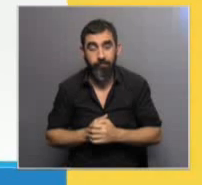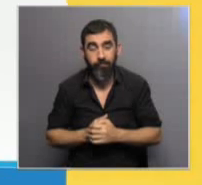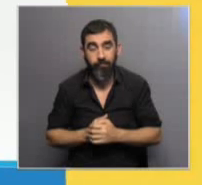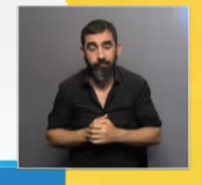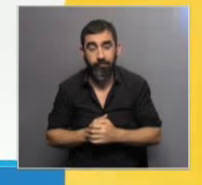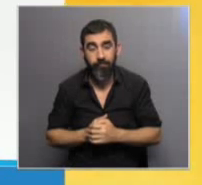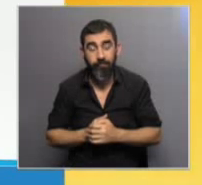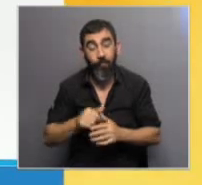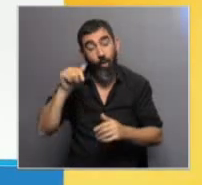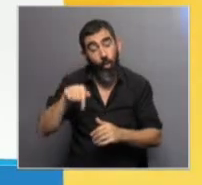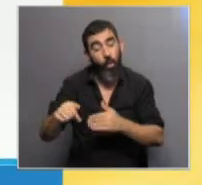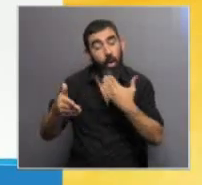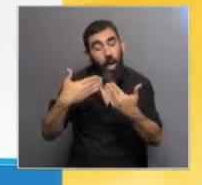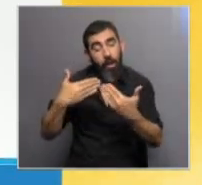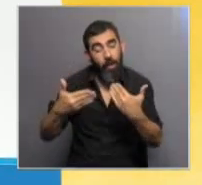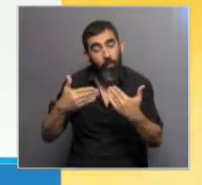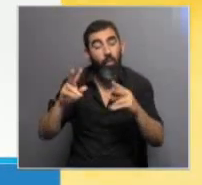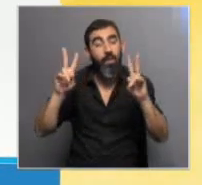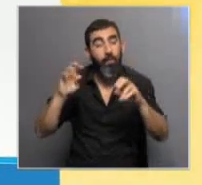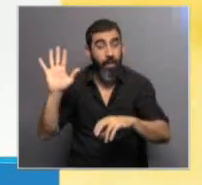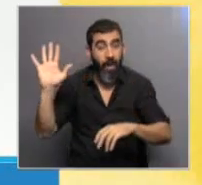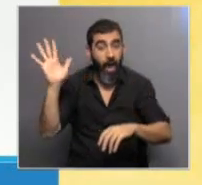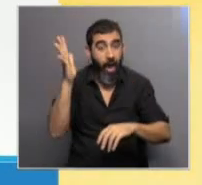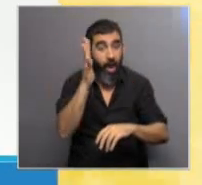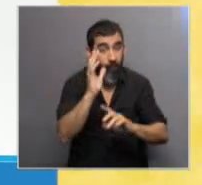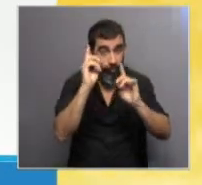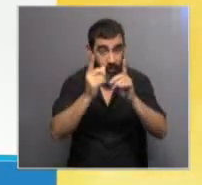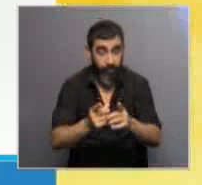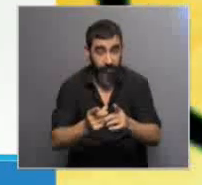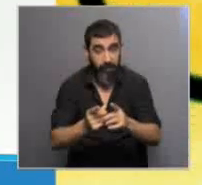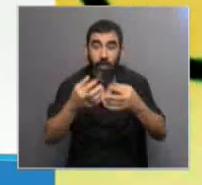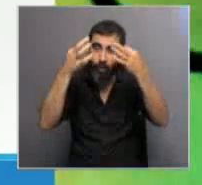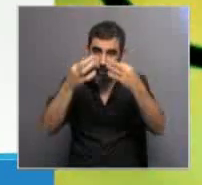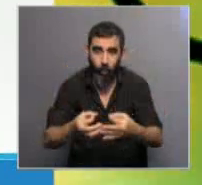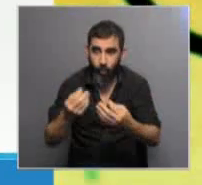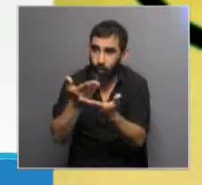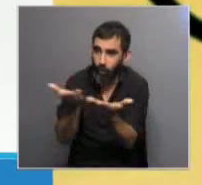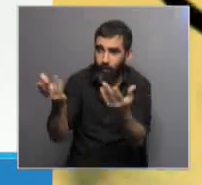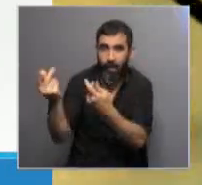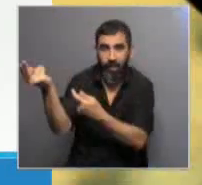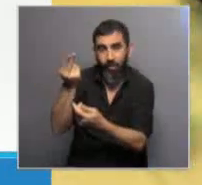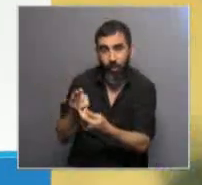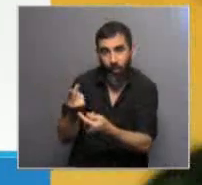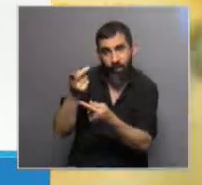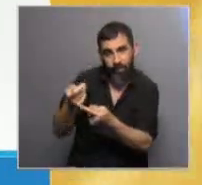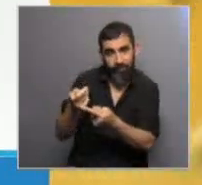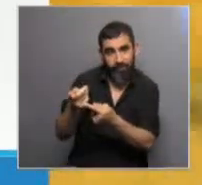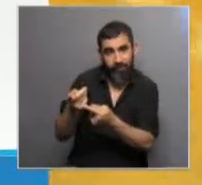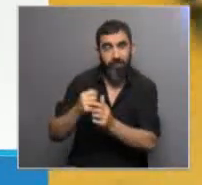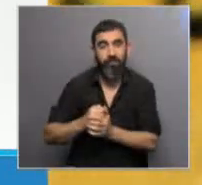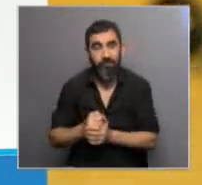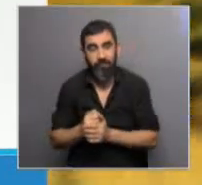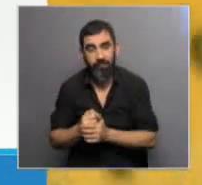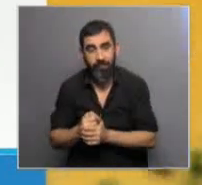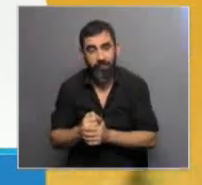pero ya hablamos del efecto de los árboles no de la forestación y justamente este diagrama lo muestra claramente no está bankia la